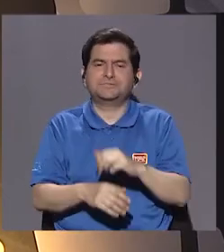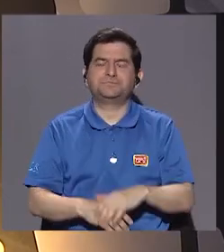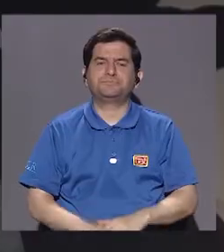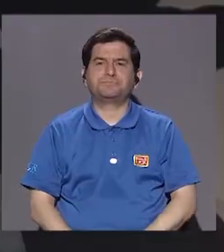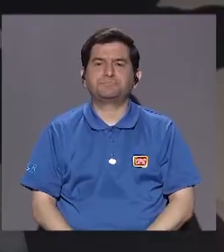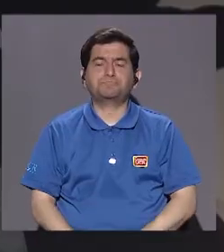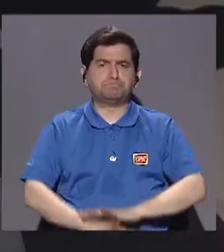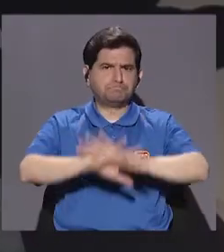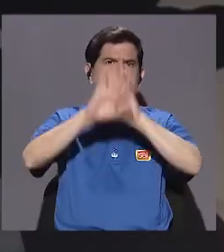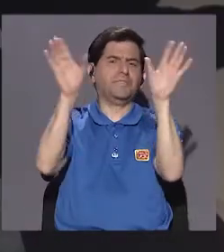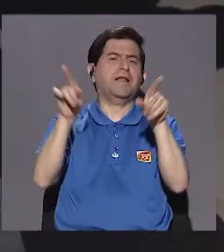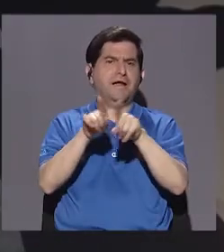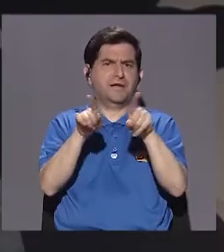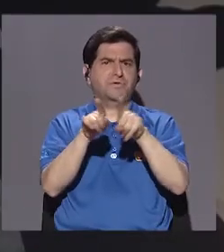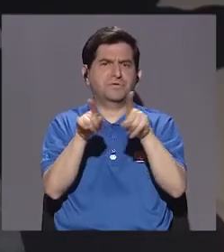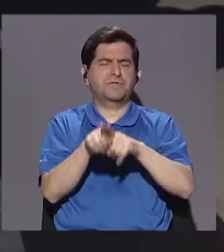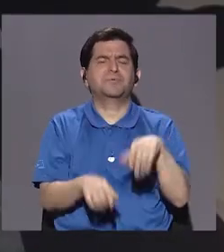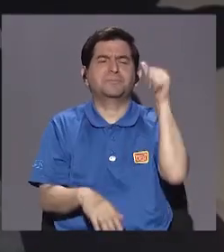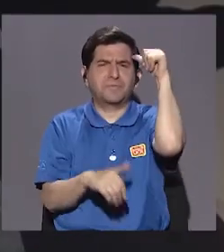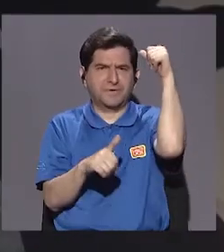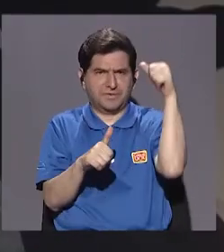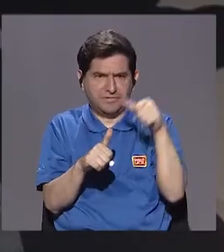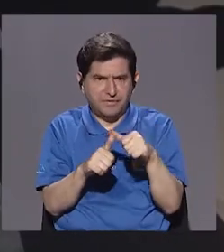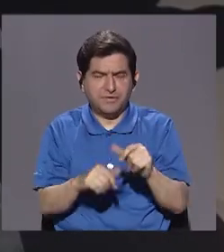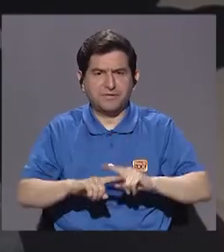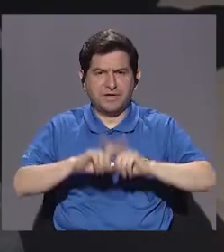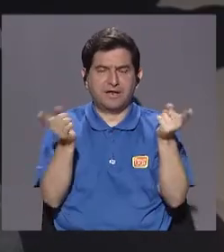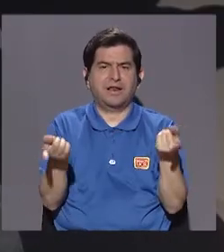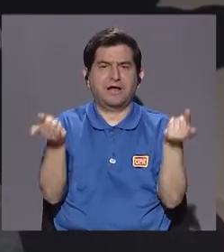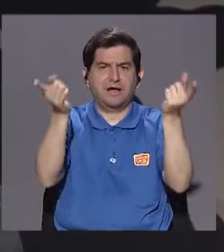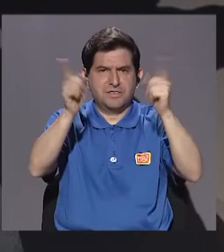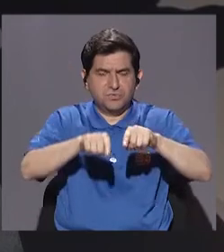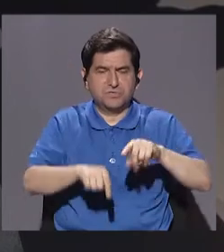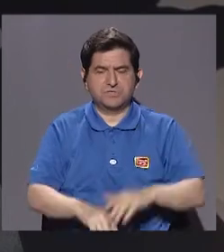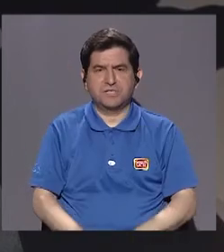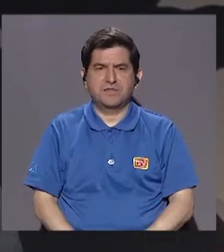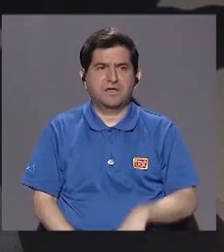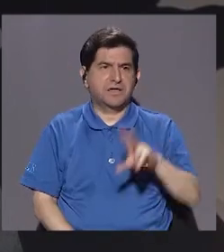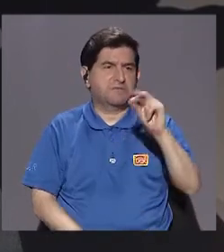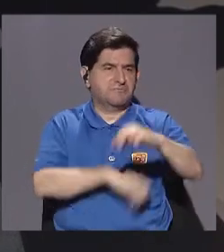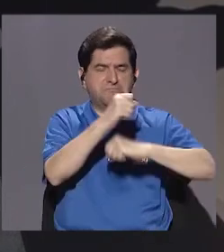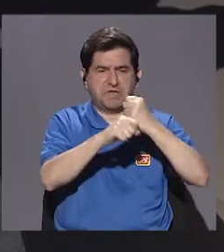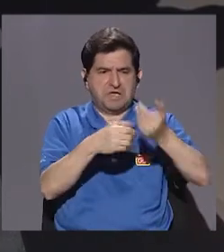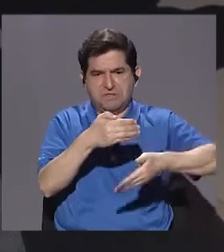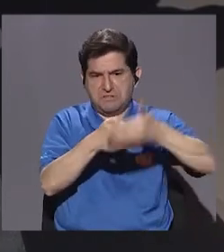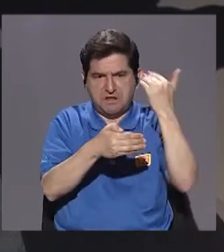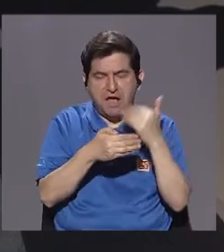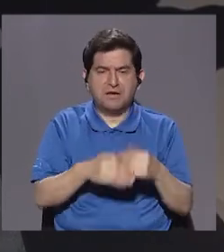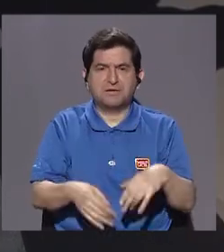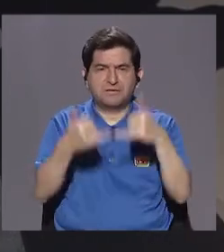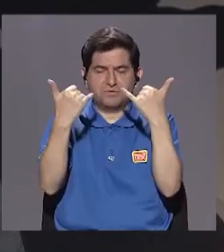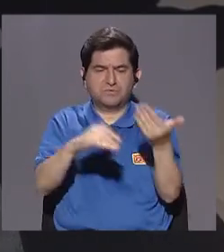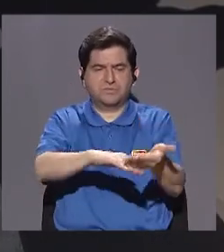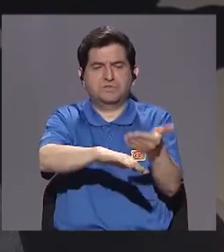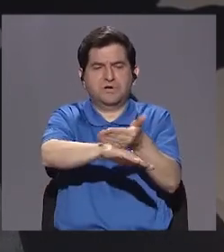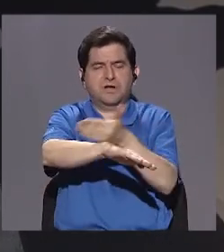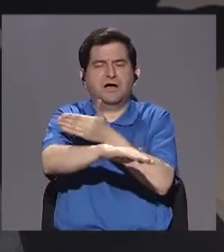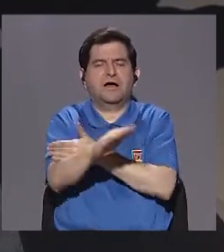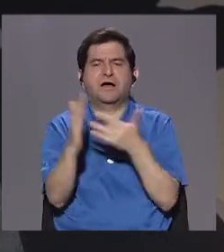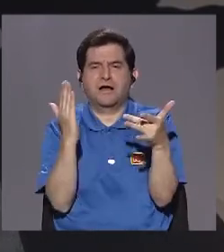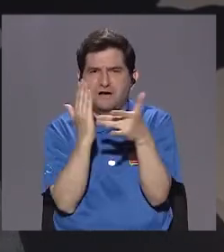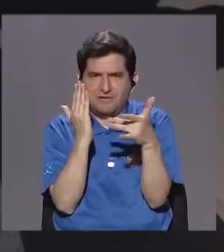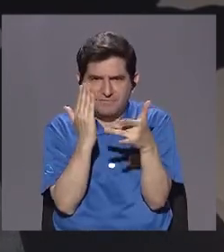claro yo creo que también hay que tener en cuenta que a diferencia de lo que puede suceder no se hace 20 años ya con el avance de la tecnología